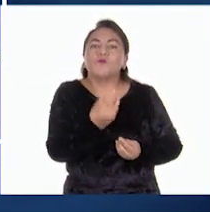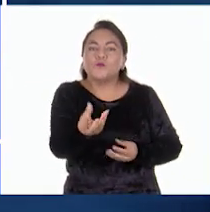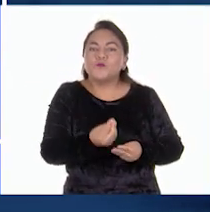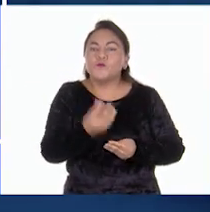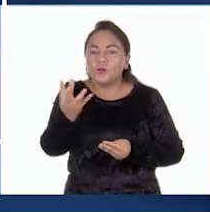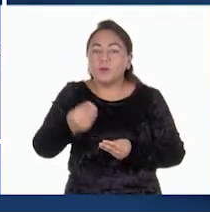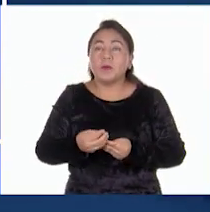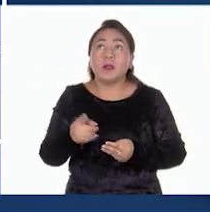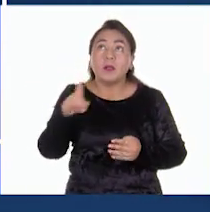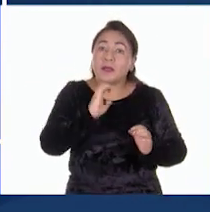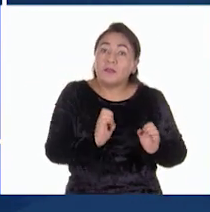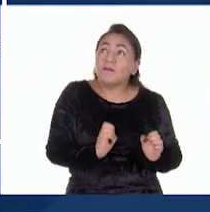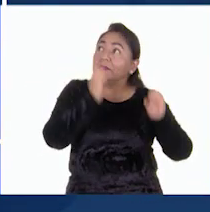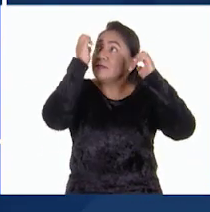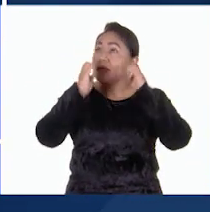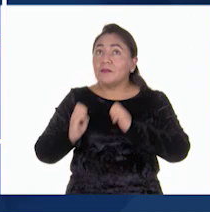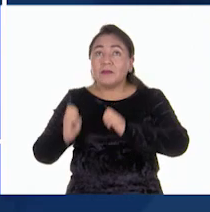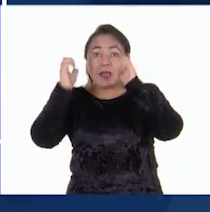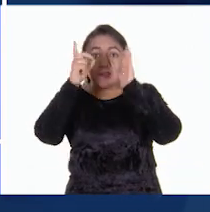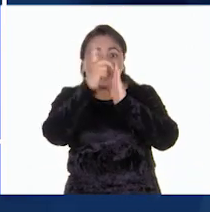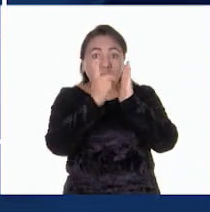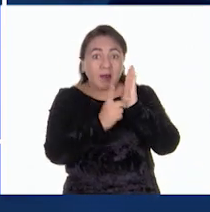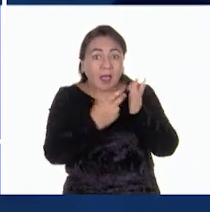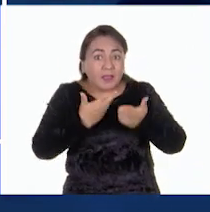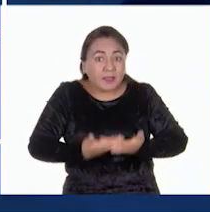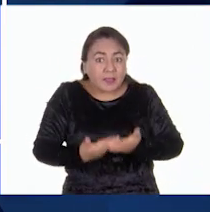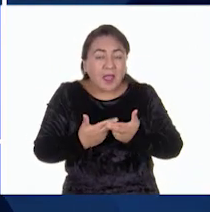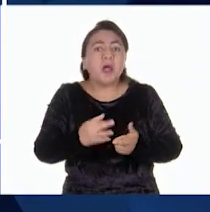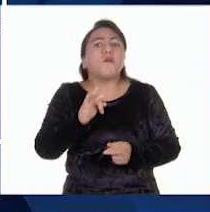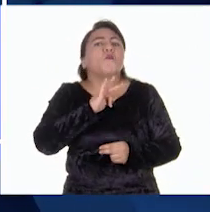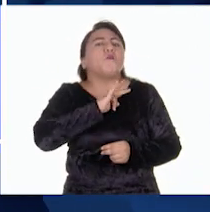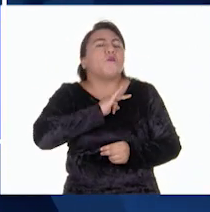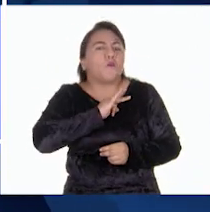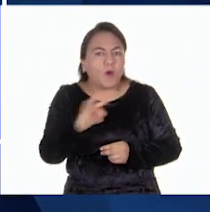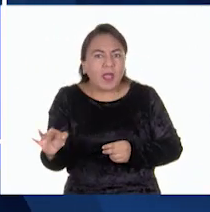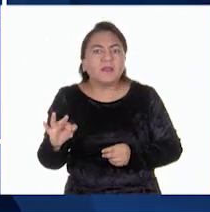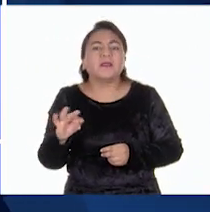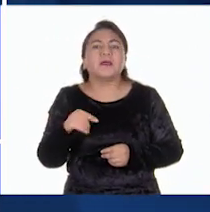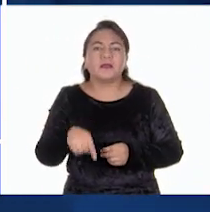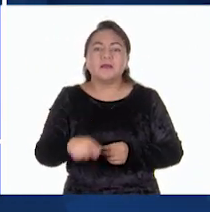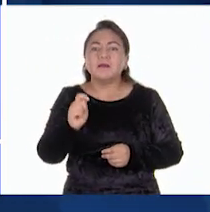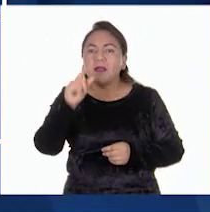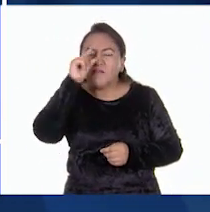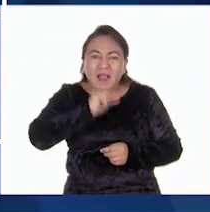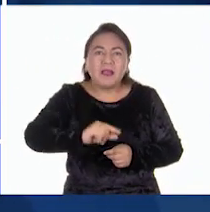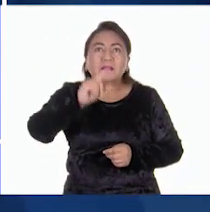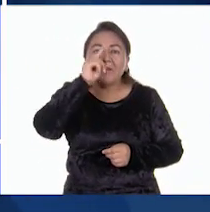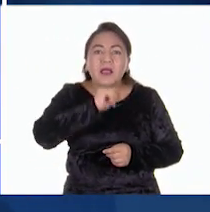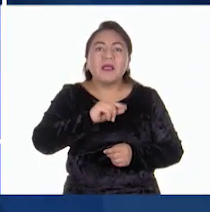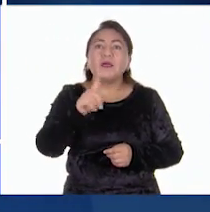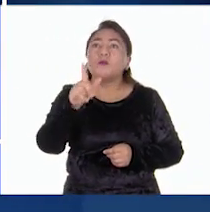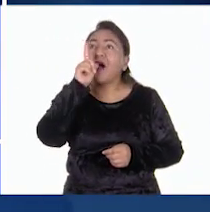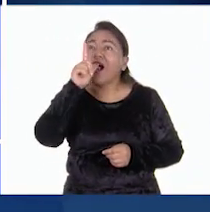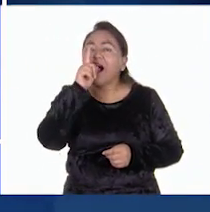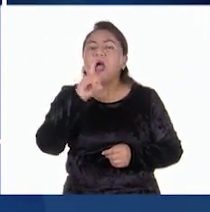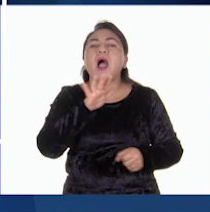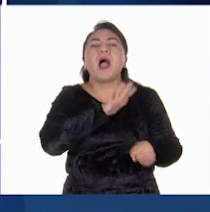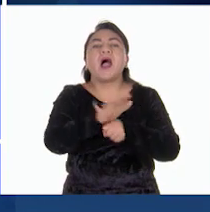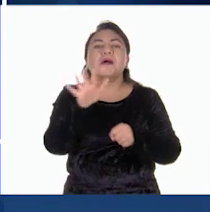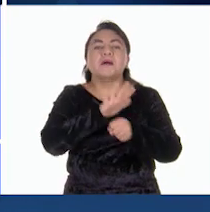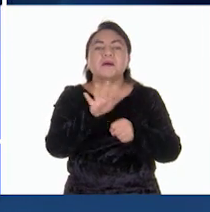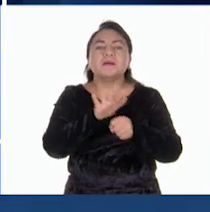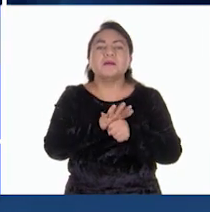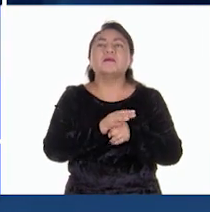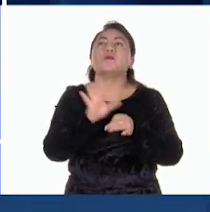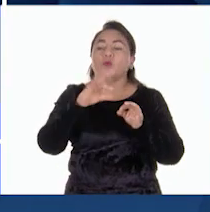En los grandes edificios de departamentos pueden suplirse satisfactoriamente las fallas del servicio público enlazando todos